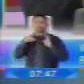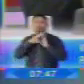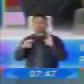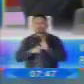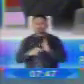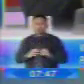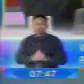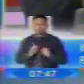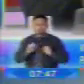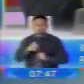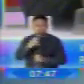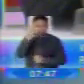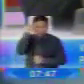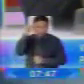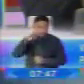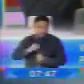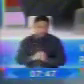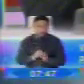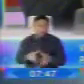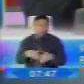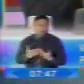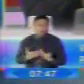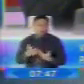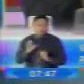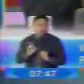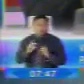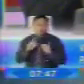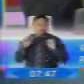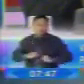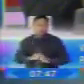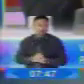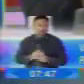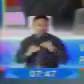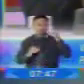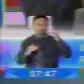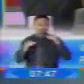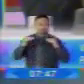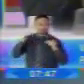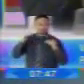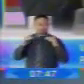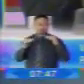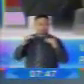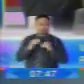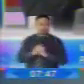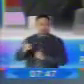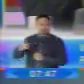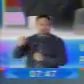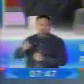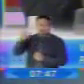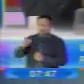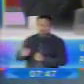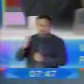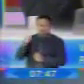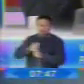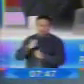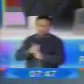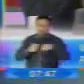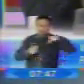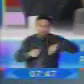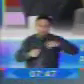La idea, como tú bien dices, es buscar alternativas, es encontrar ese equilibrio entre la necesidad obvia y